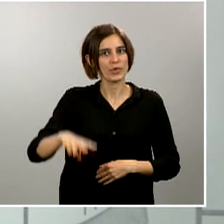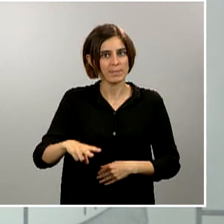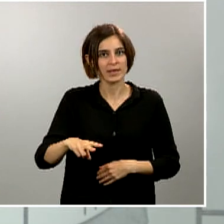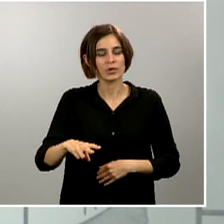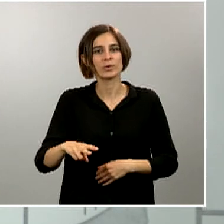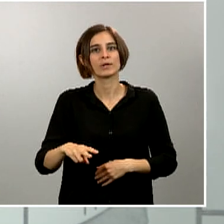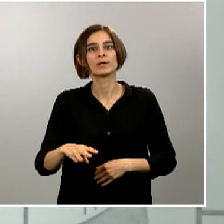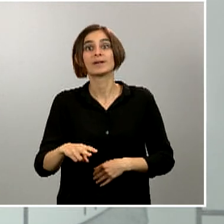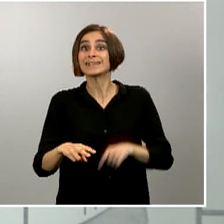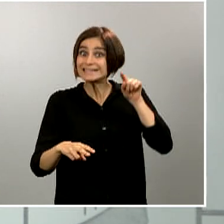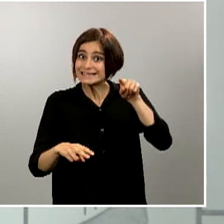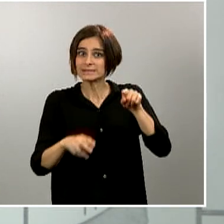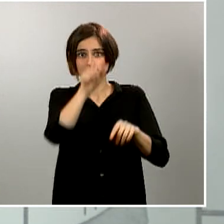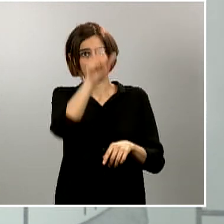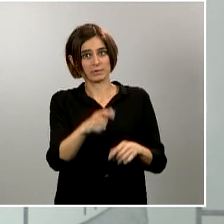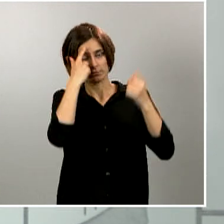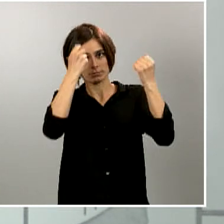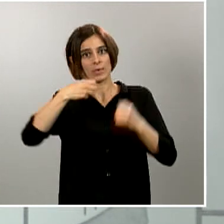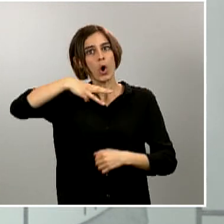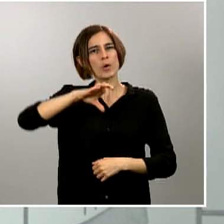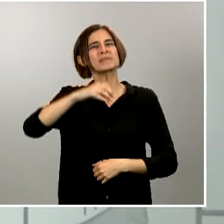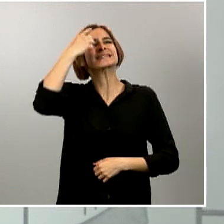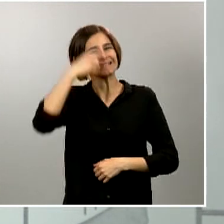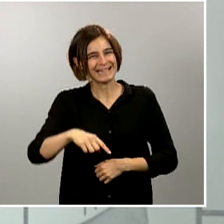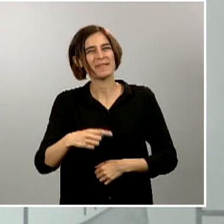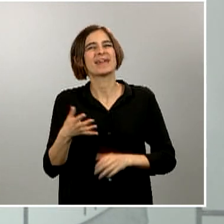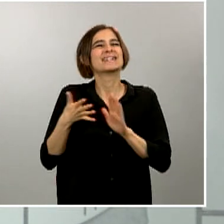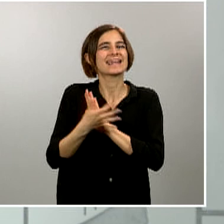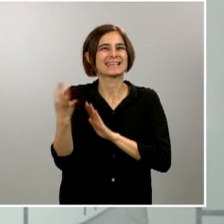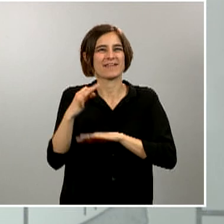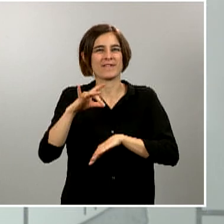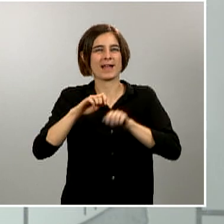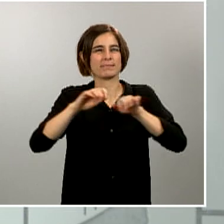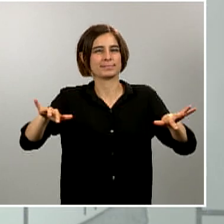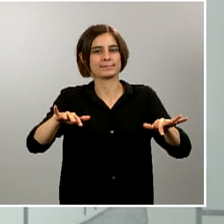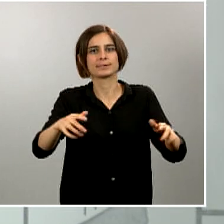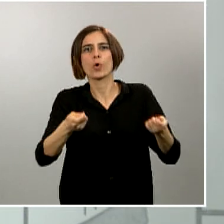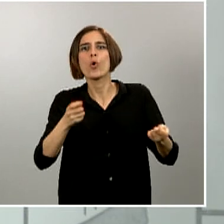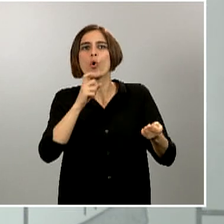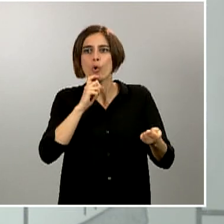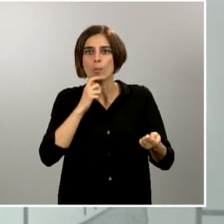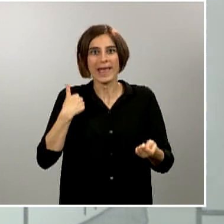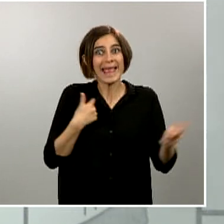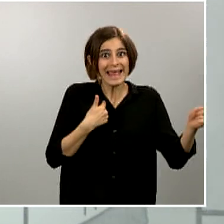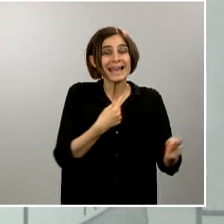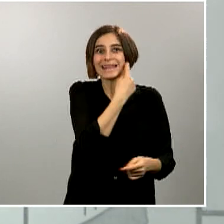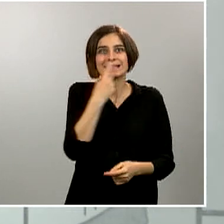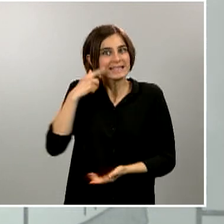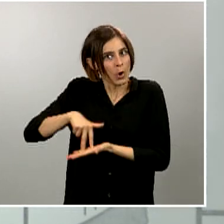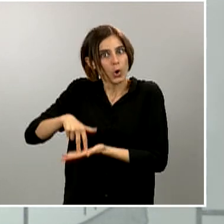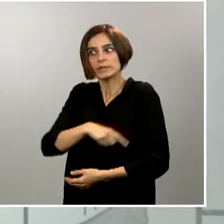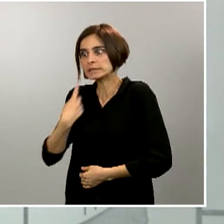que conoce lo que es luchar contra una epidemia, que ha visto sobre el terreno lo que ha pasado en China y en otros países y que ha calificado en unos